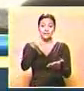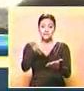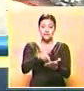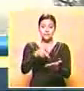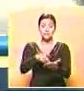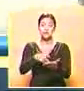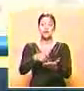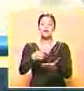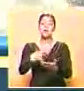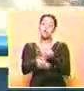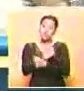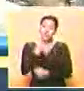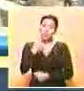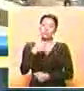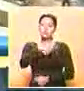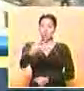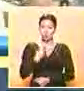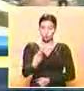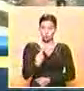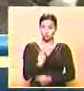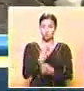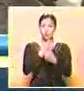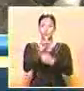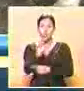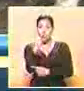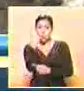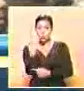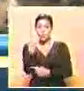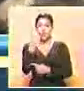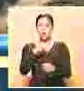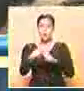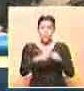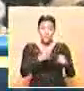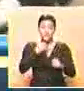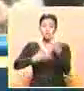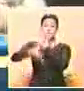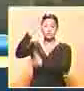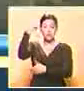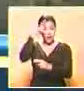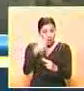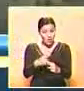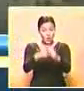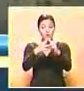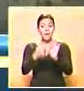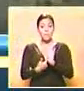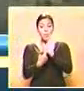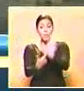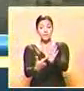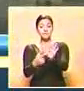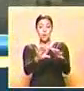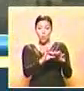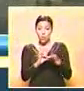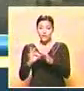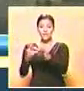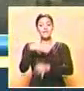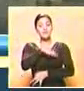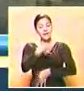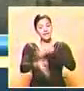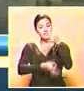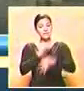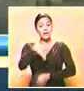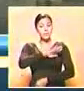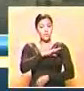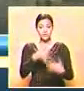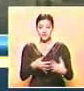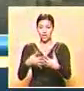Somos Uno que se realizó el domingo en el monumento a Lincoln como una muestra de unidad que Obama desea transmitir en su